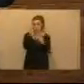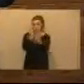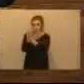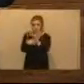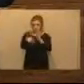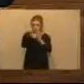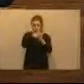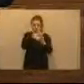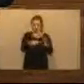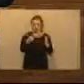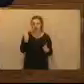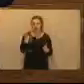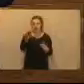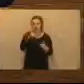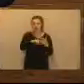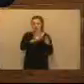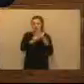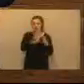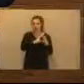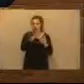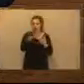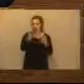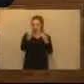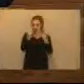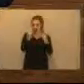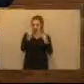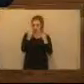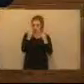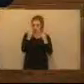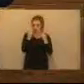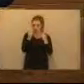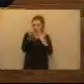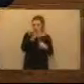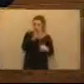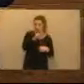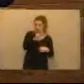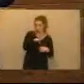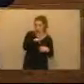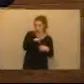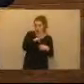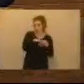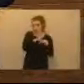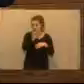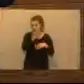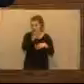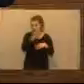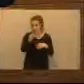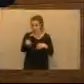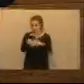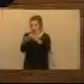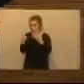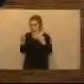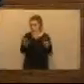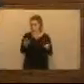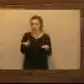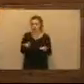primeros este curso en obtener la especialidad los alumnos del 15 y 16. Por